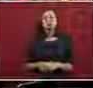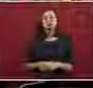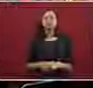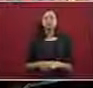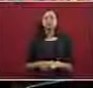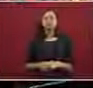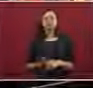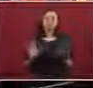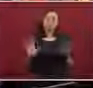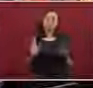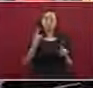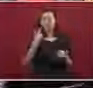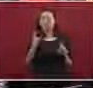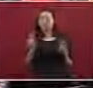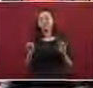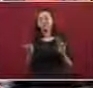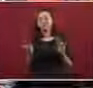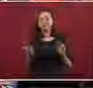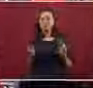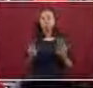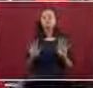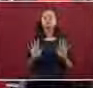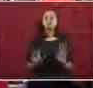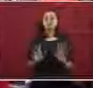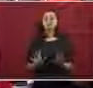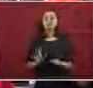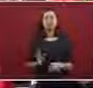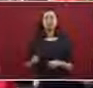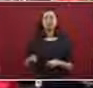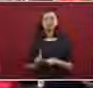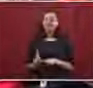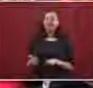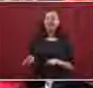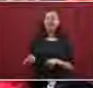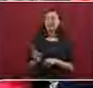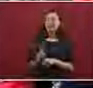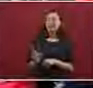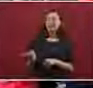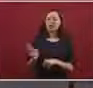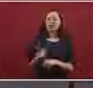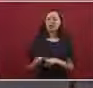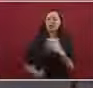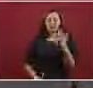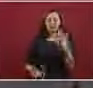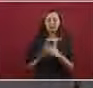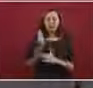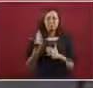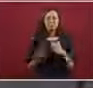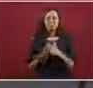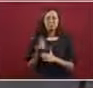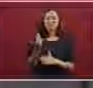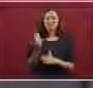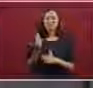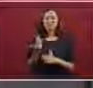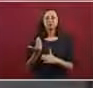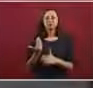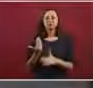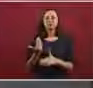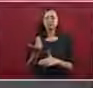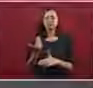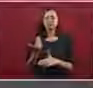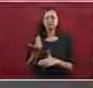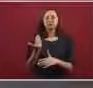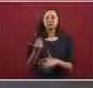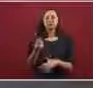y vamos a estar pendientes. Eso es lo que tenemos. Todos los días en la mañana, también para que tengan